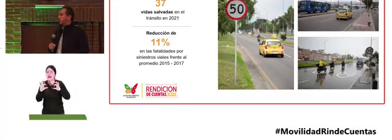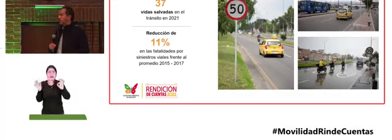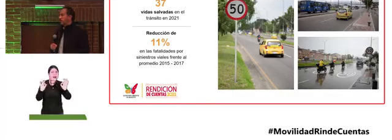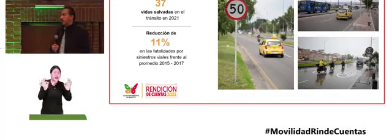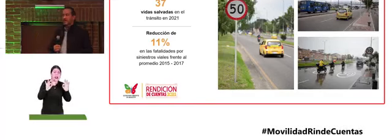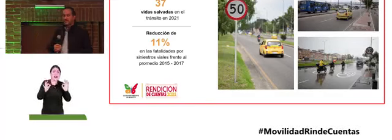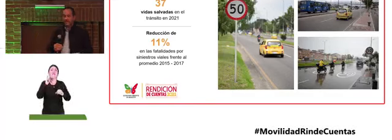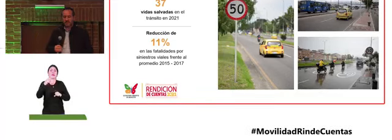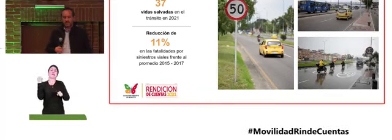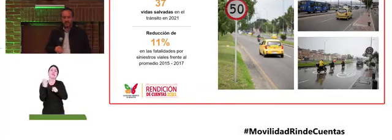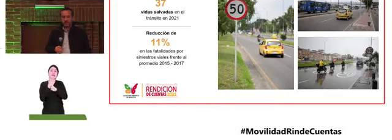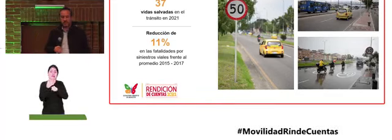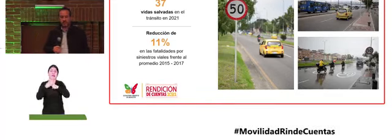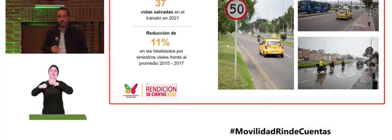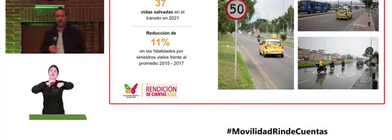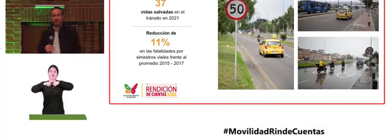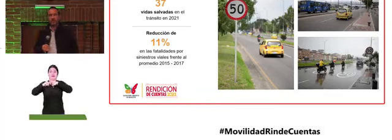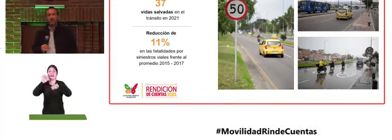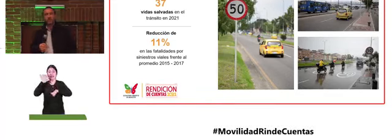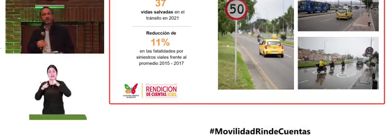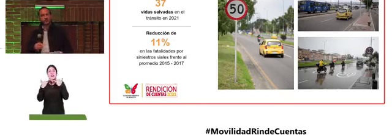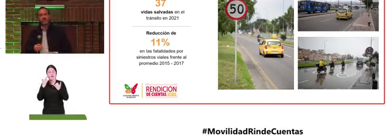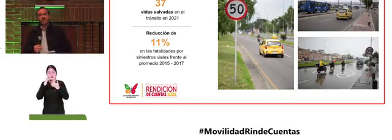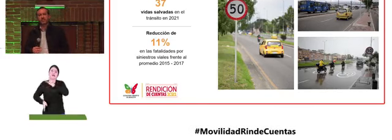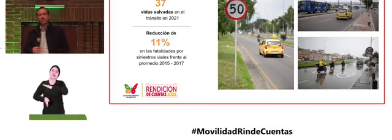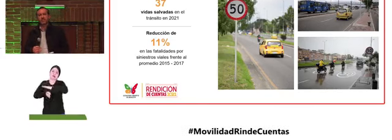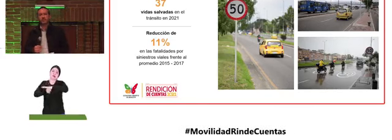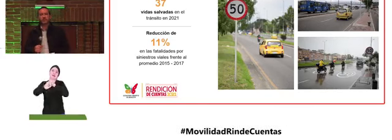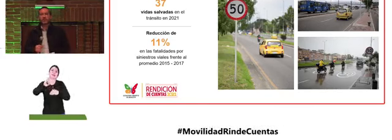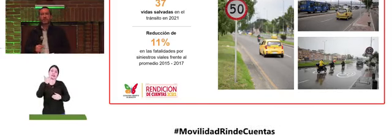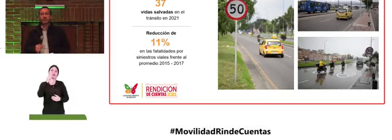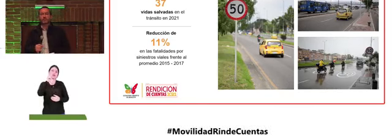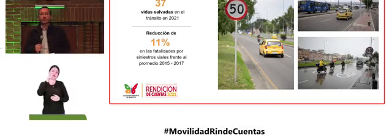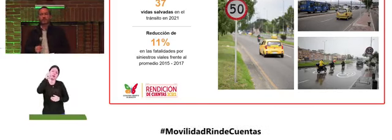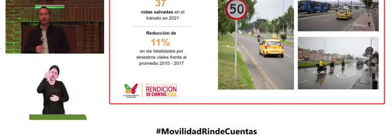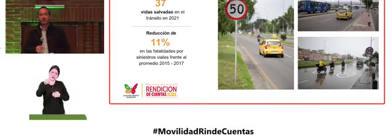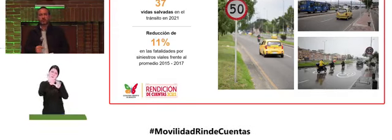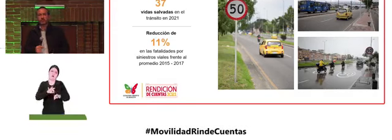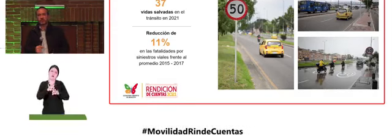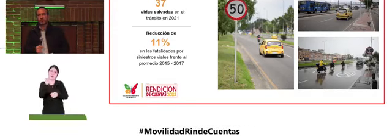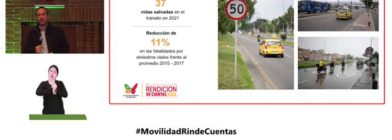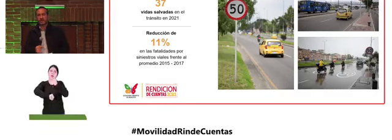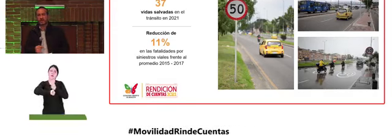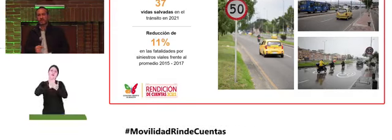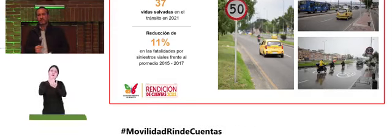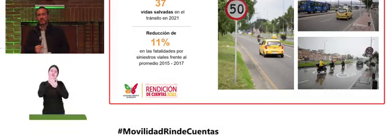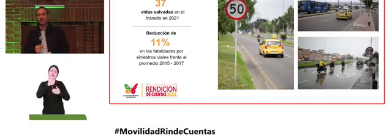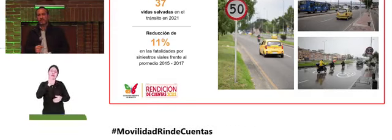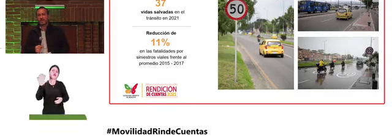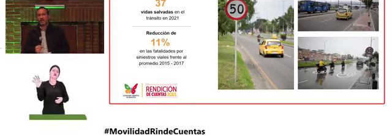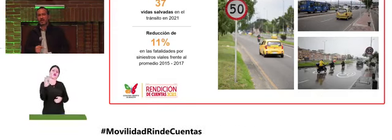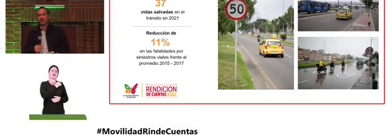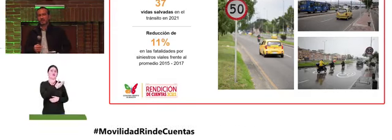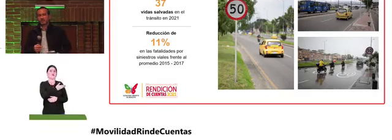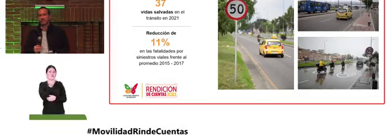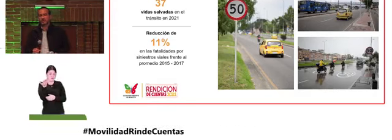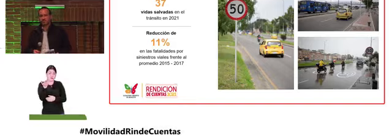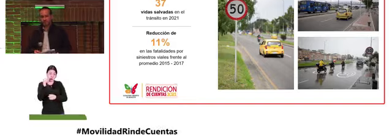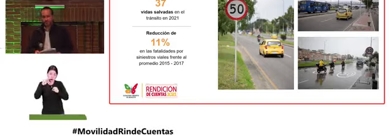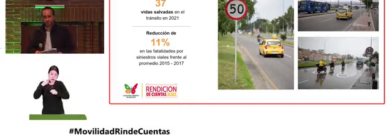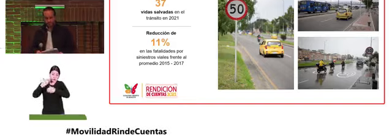sobre el cual desde la Secretaría seguimos trabajando, pero también necesitamos de la ayuda de absolutamente todos los actores viales para que esto sea